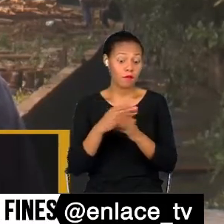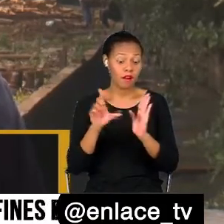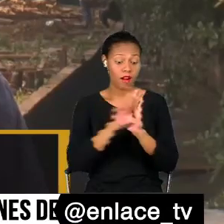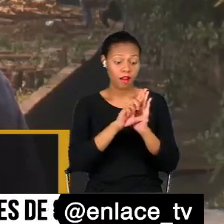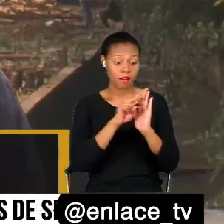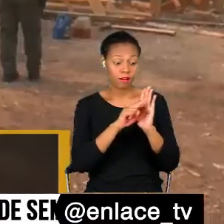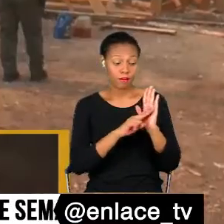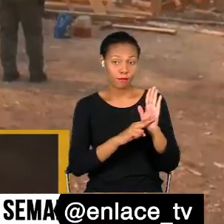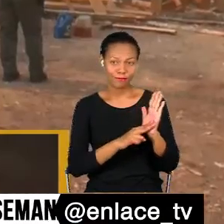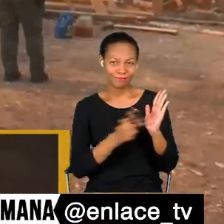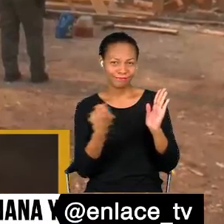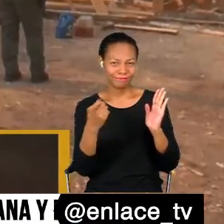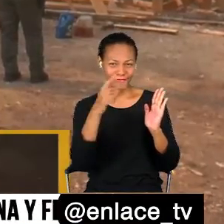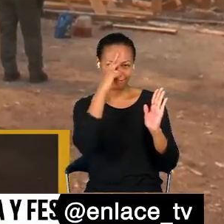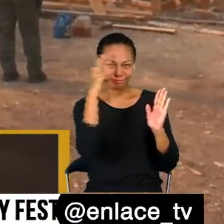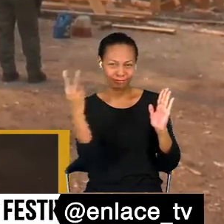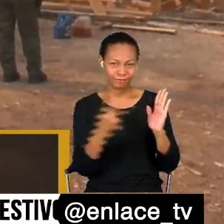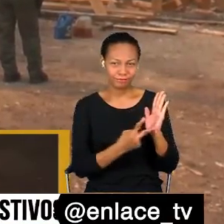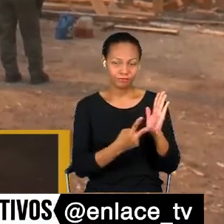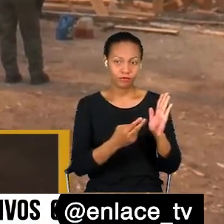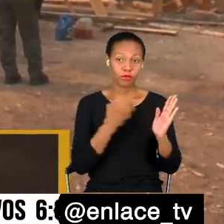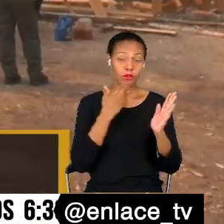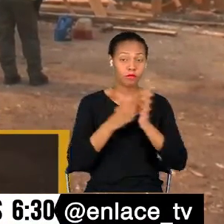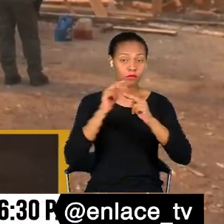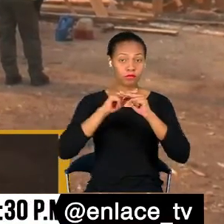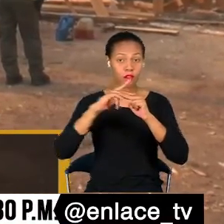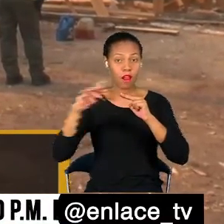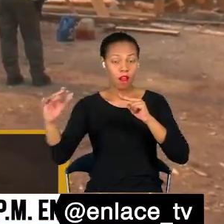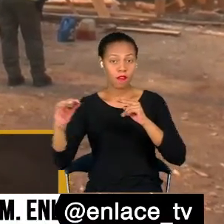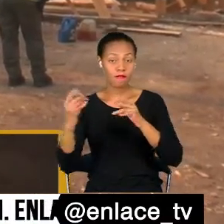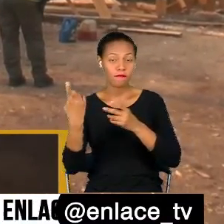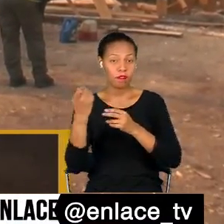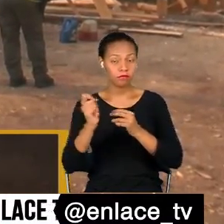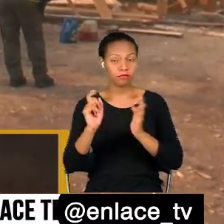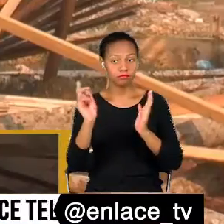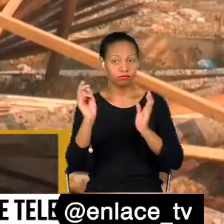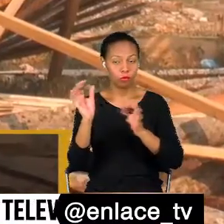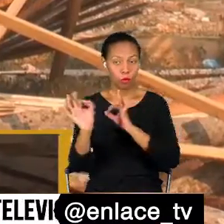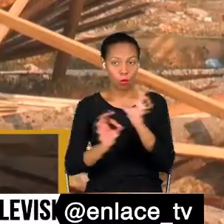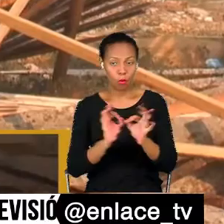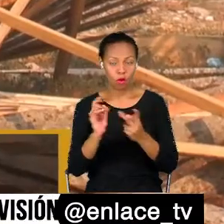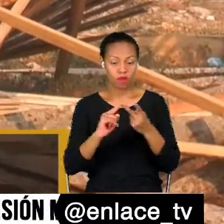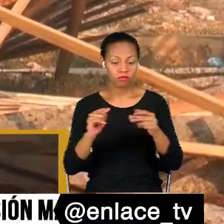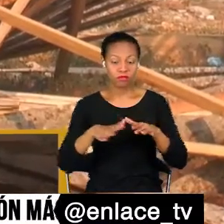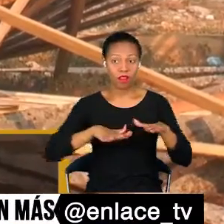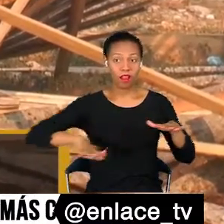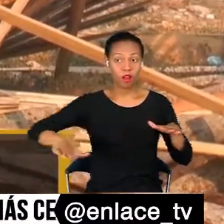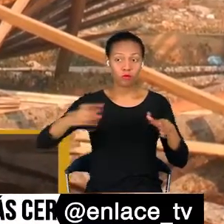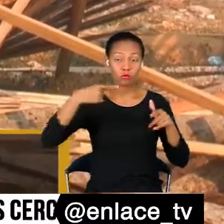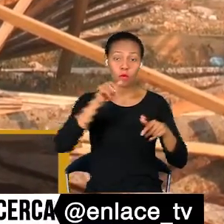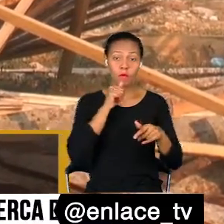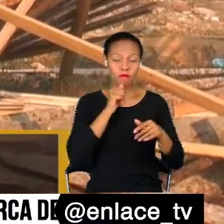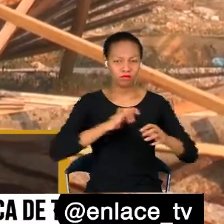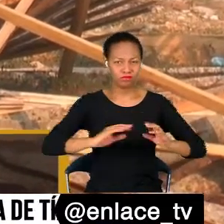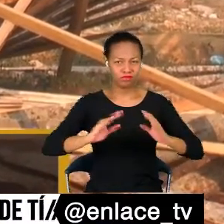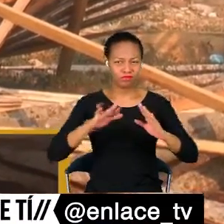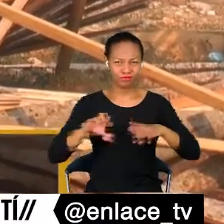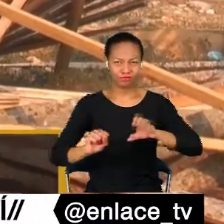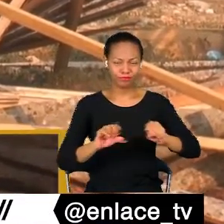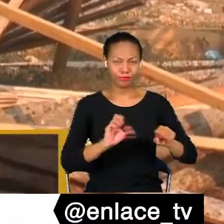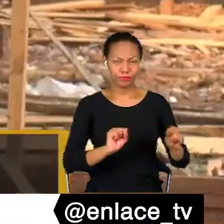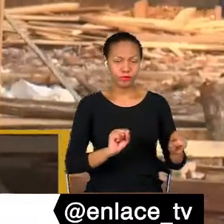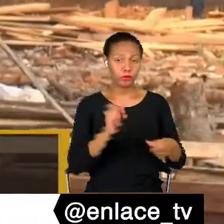daño a recursos naturales, urbanización ilegal, invasión de tierras, ¿sí? Ponerles de presente también en